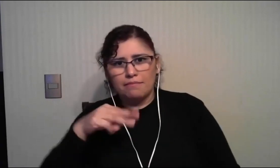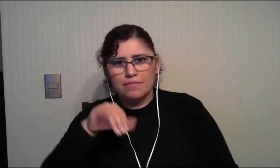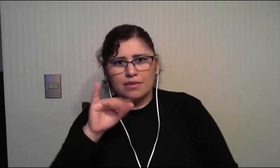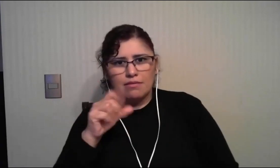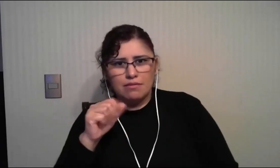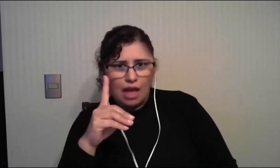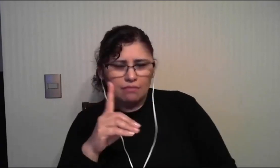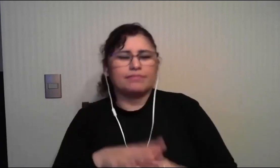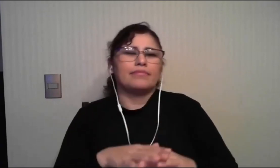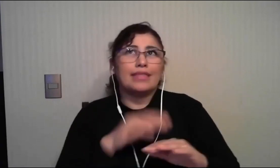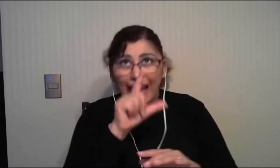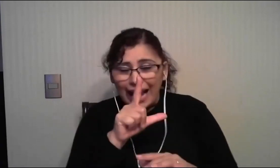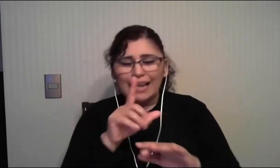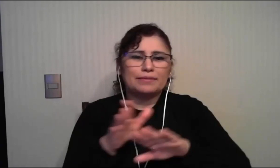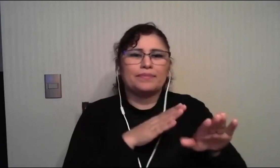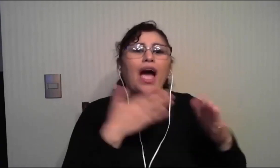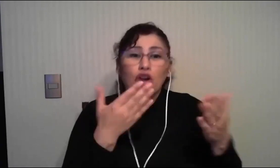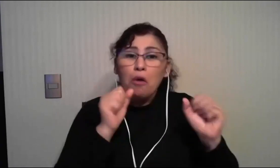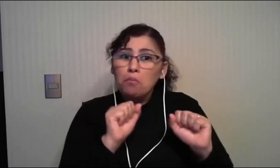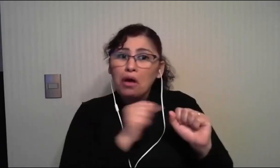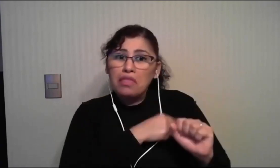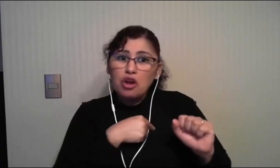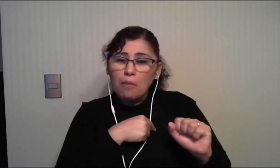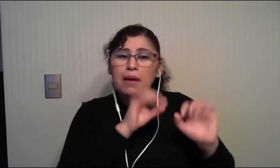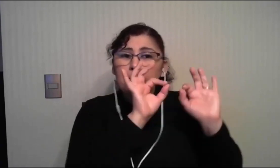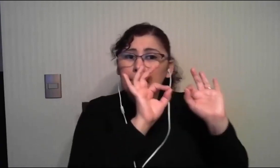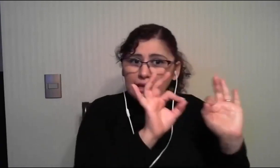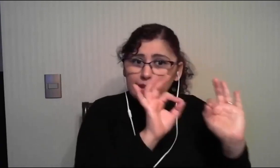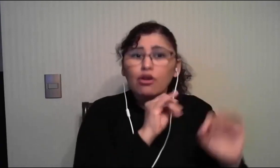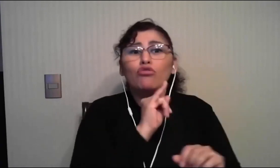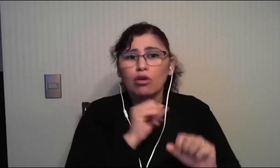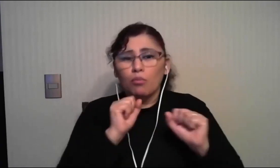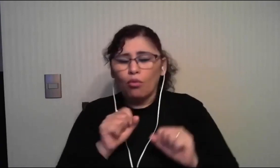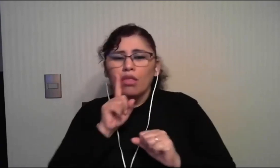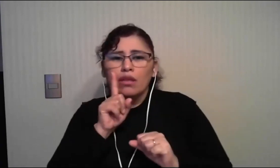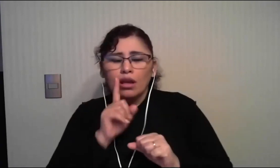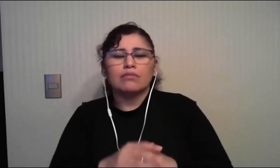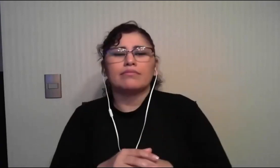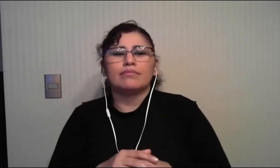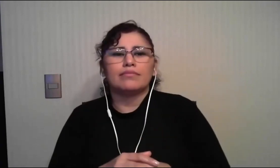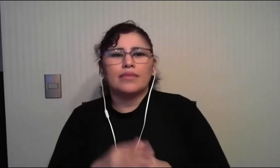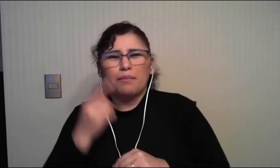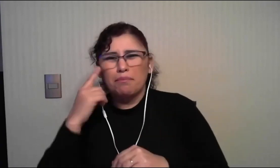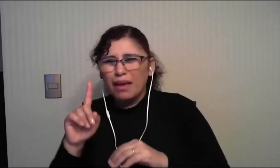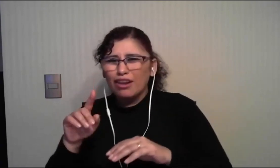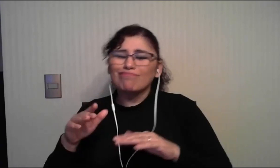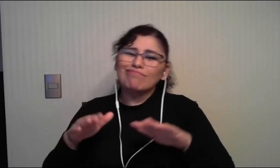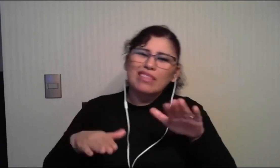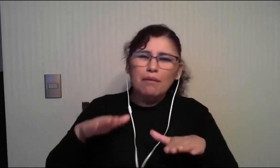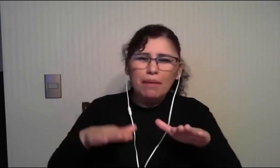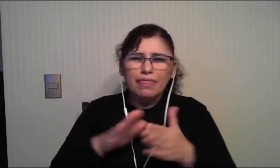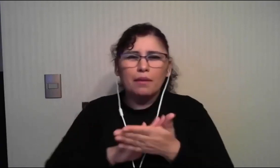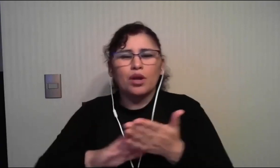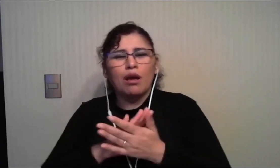Ahora, puede tener un nombre específico, o sea, una patología específica que se reconoce, ¿ya? Ujú. Pero va a depender, hay